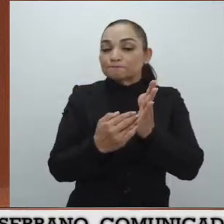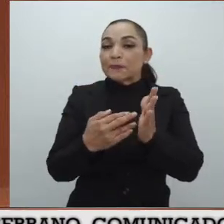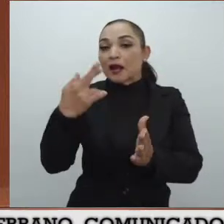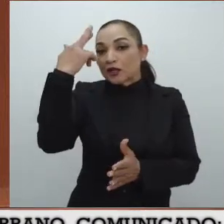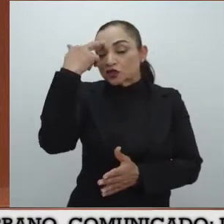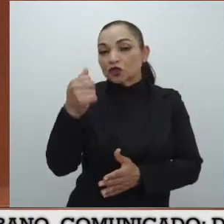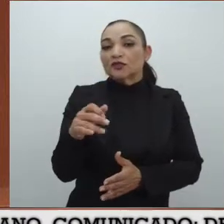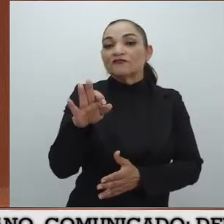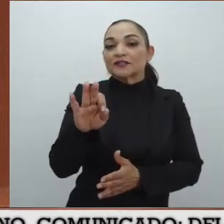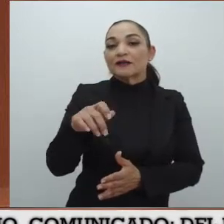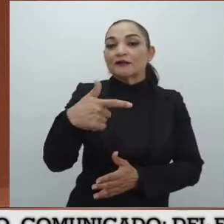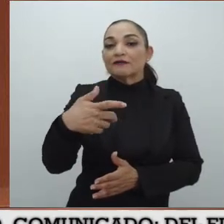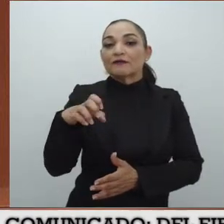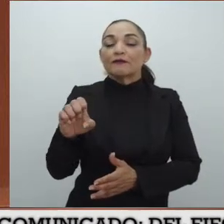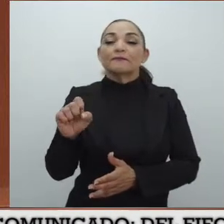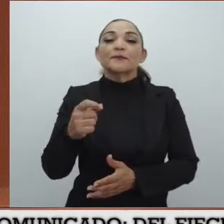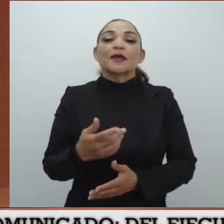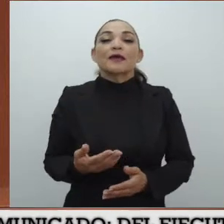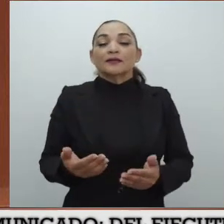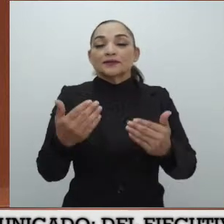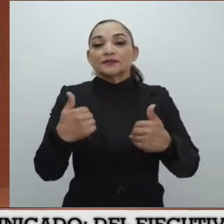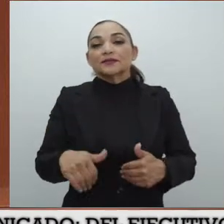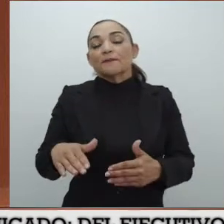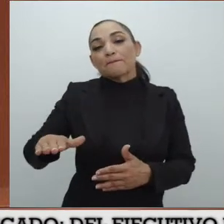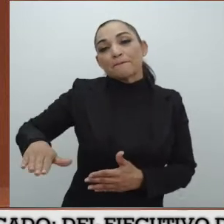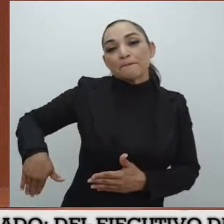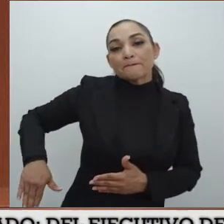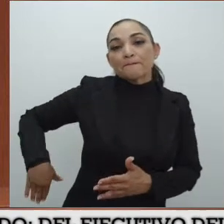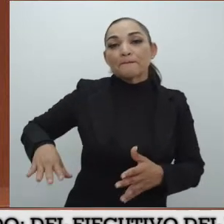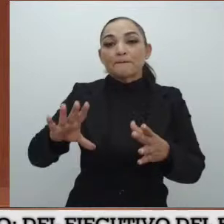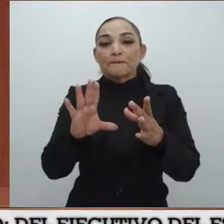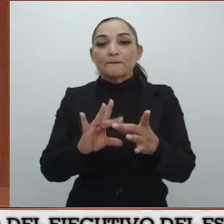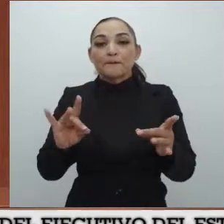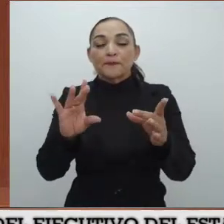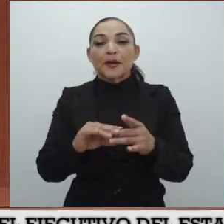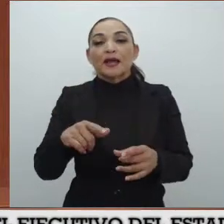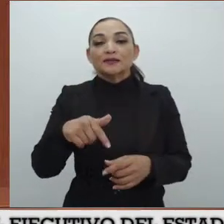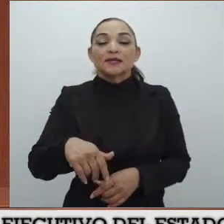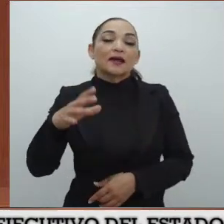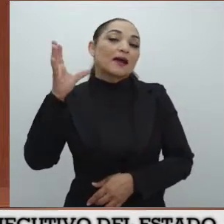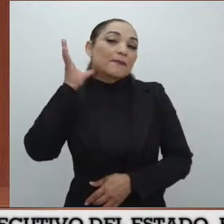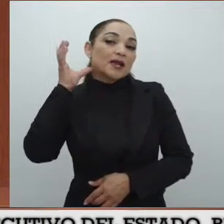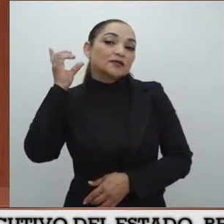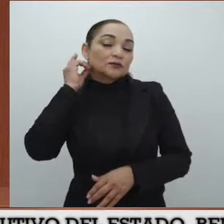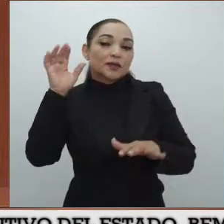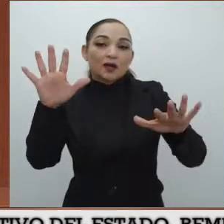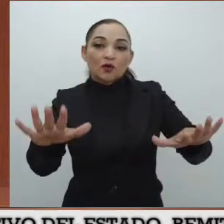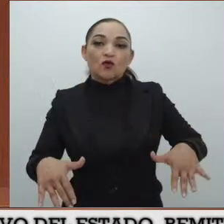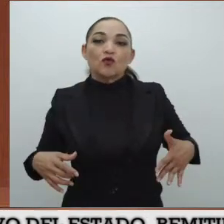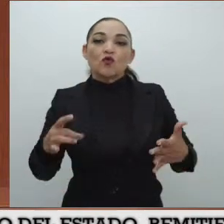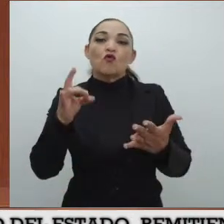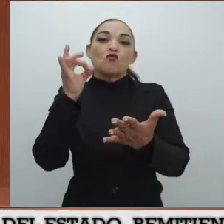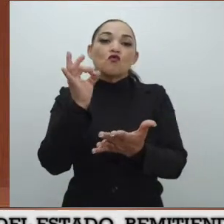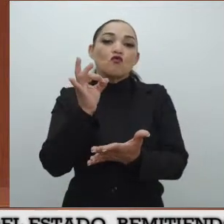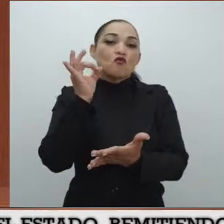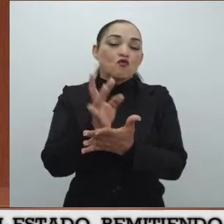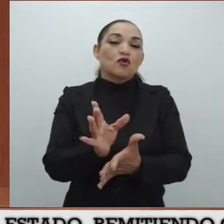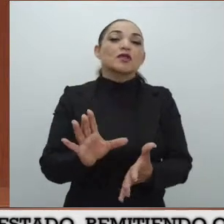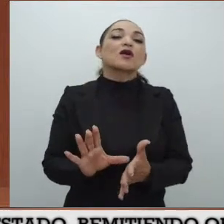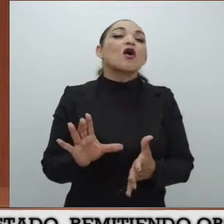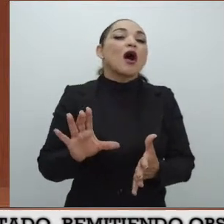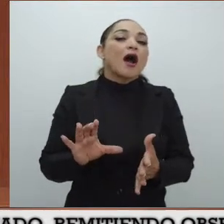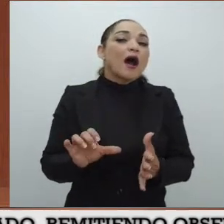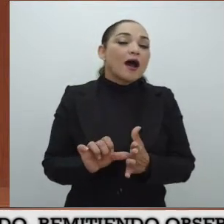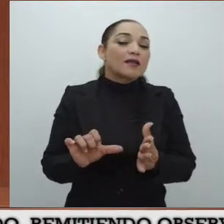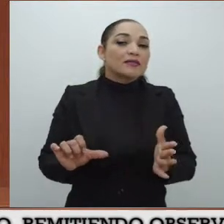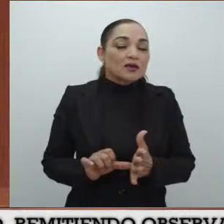En mérito de las consideraciones expuestas a esa honorable soberanía, respetuosamente pido. único. Se valoren los hechos supervenientes